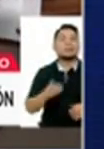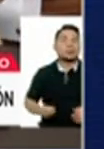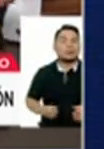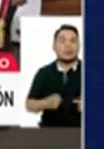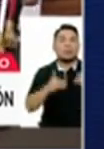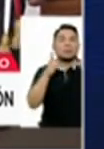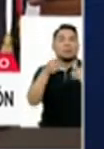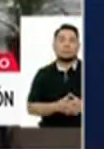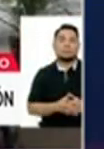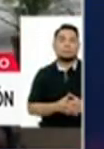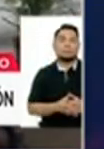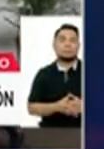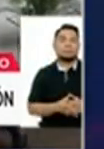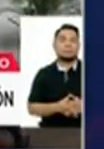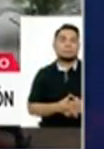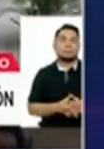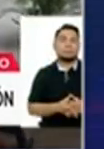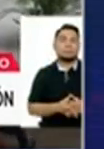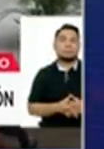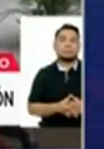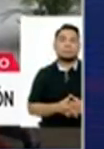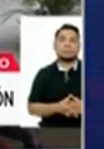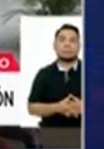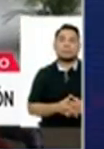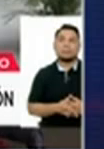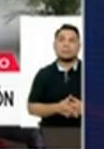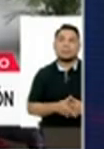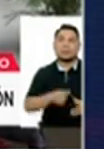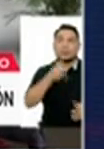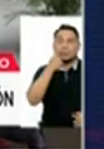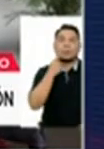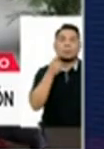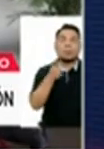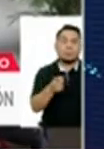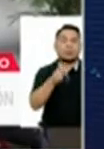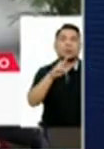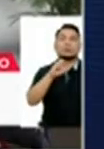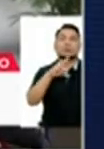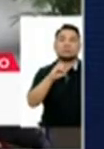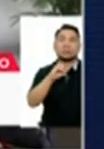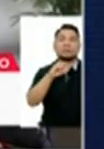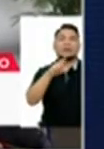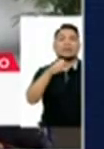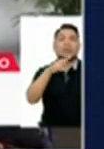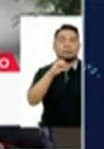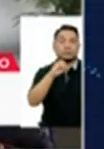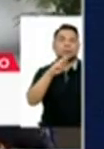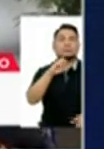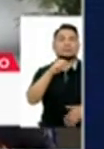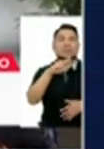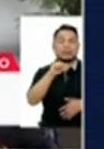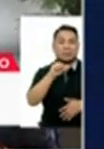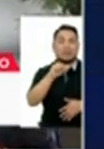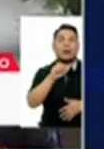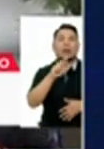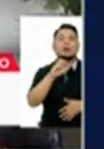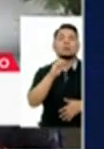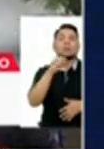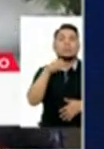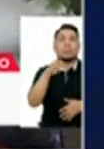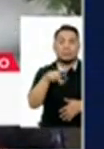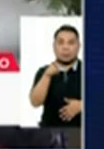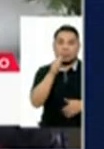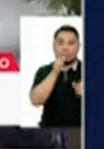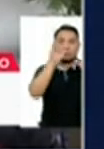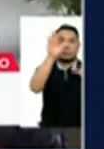comunicó con él, estuvieron reunidos aquí en Palacio de Gobierno y luego de unas horas hizo lo mismo con el presidente de la República,